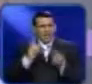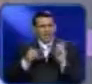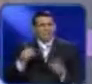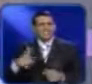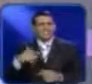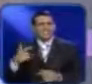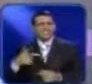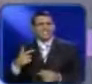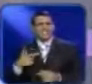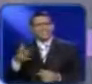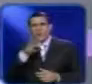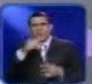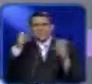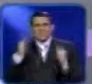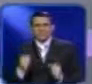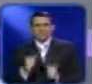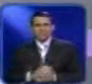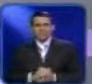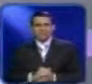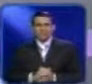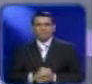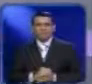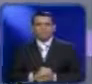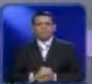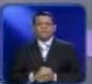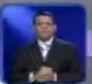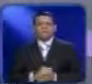llaman sensación de inseguridad?